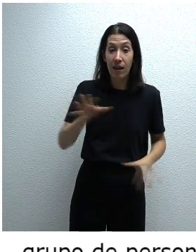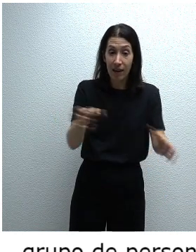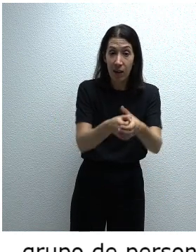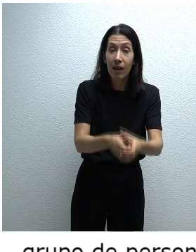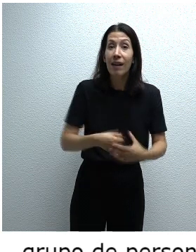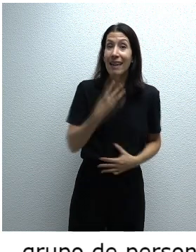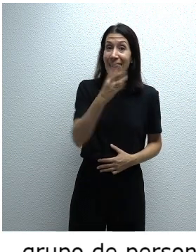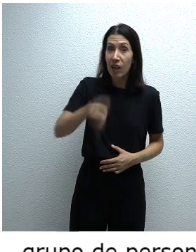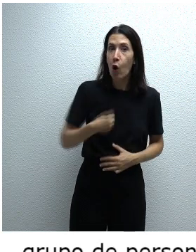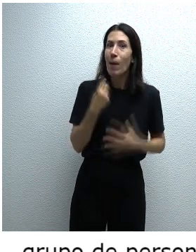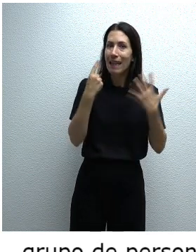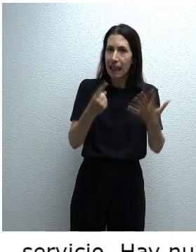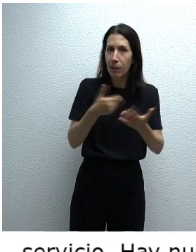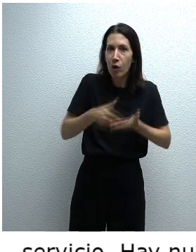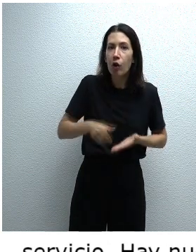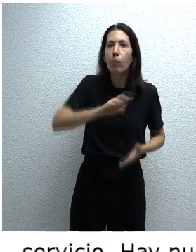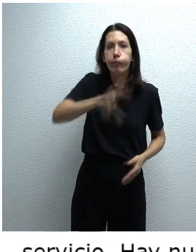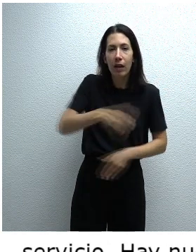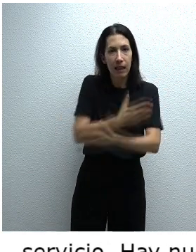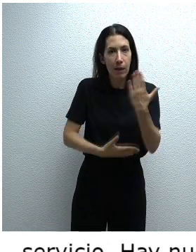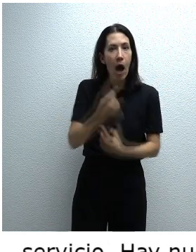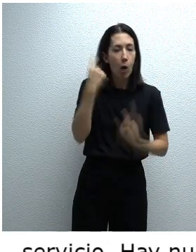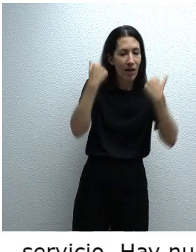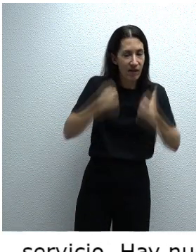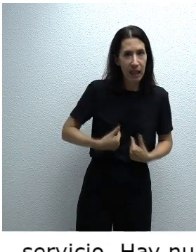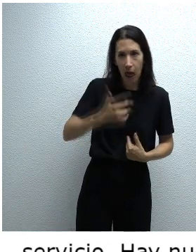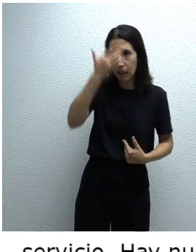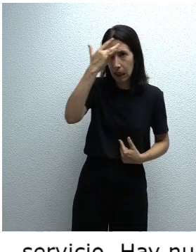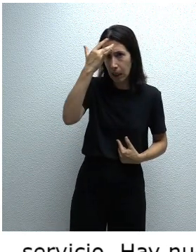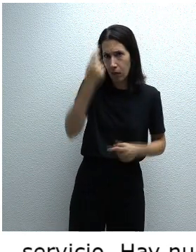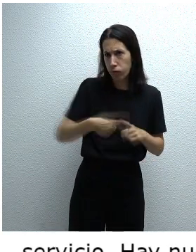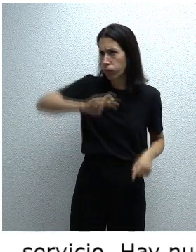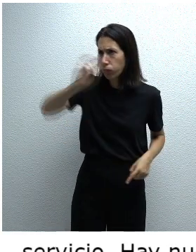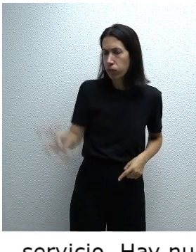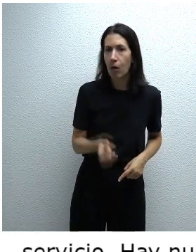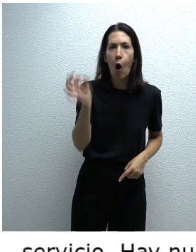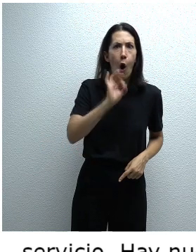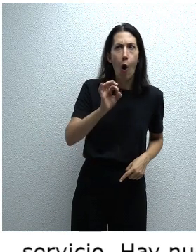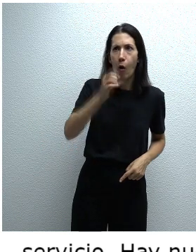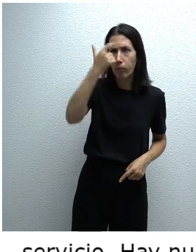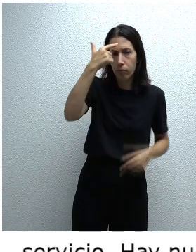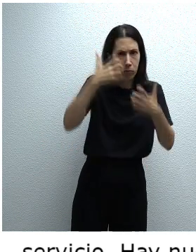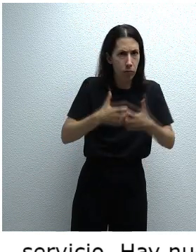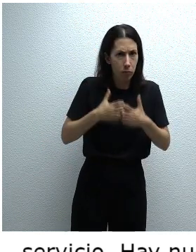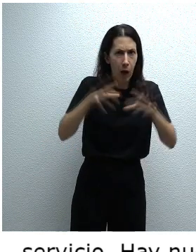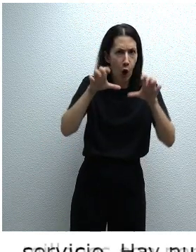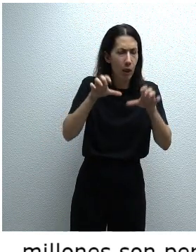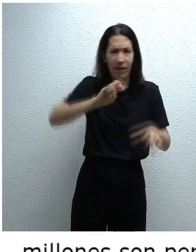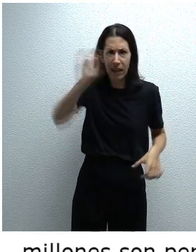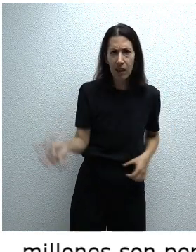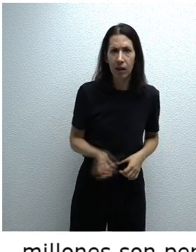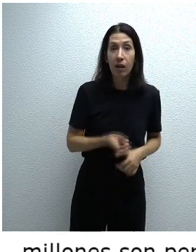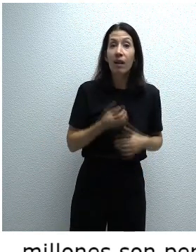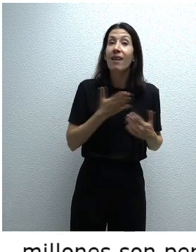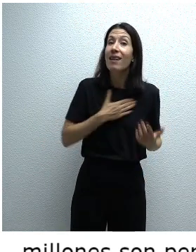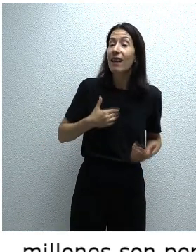3,6 millones son personas con discapacidad, unas físicas y otras psíquicas o cognitivas, Y por tanto